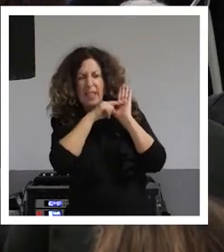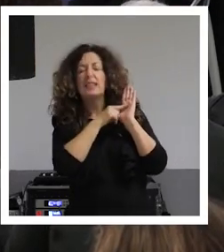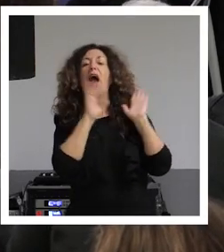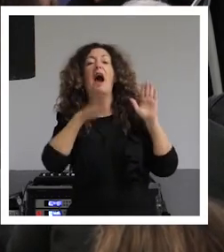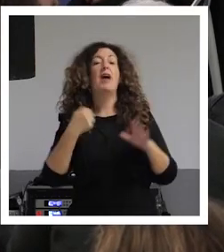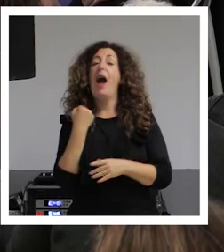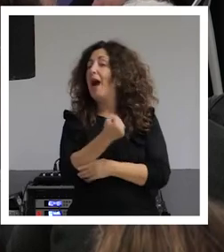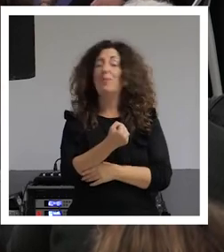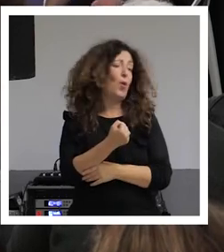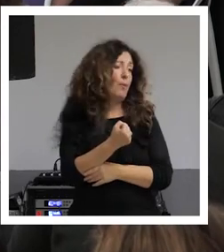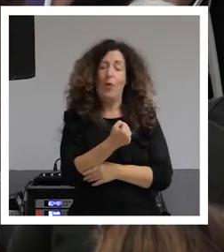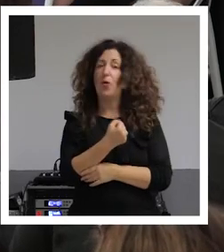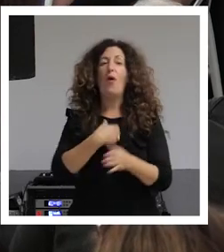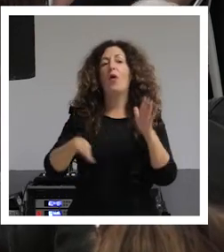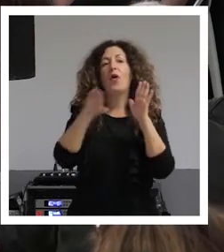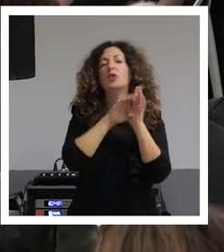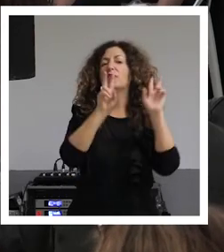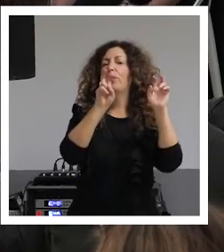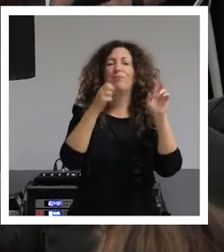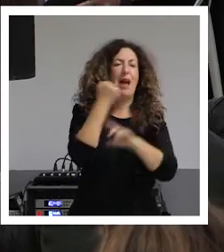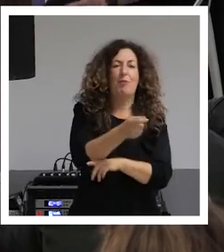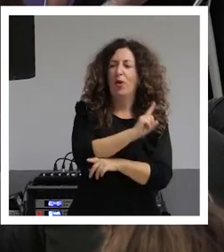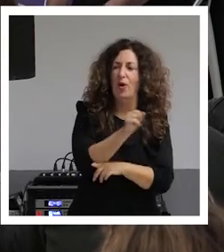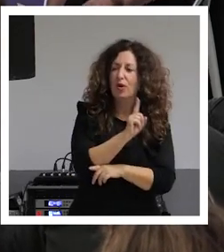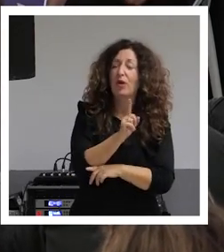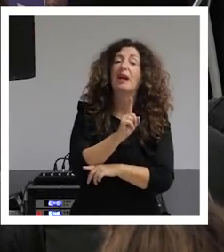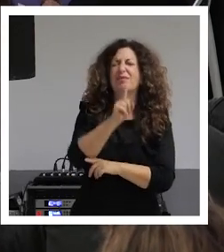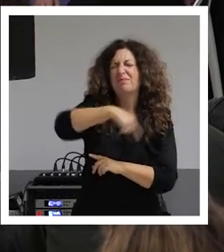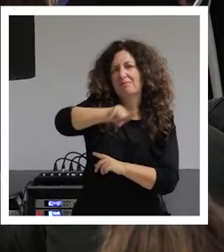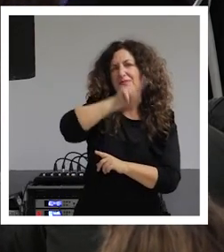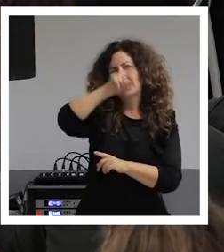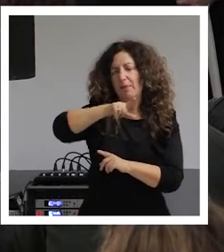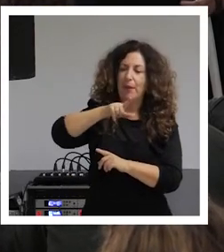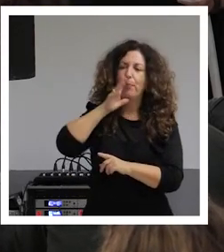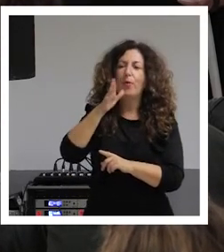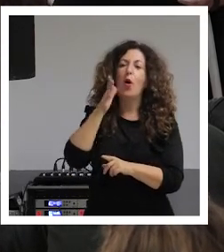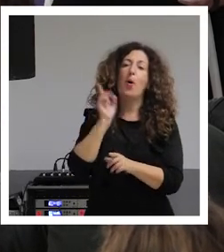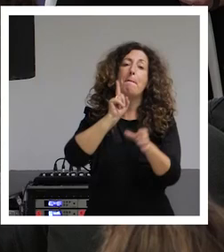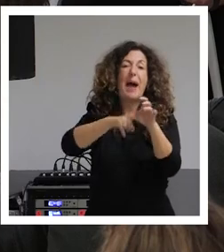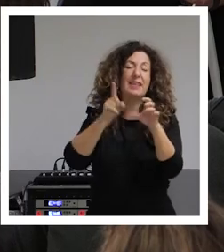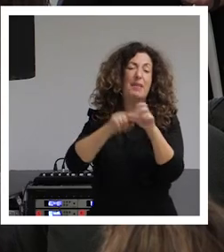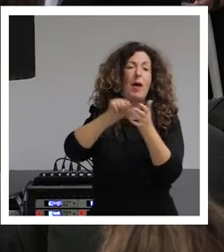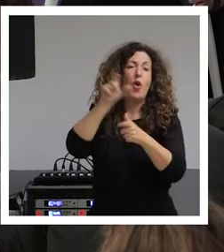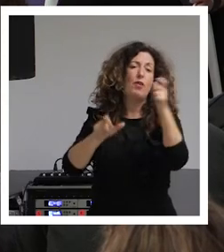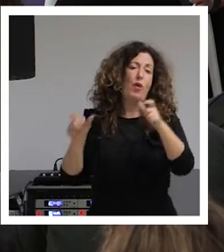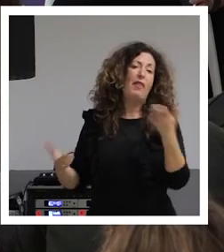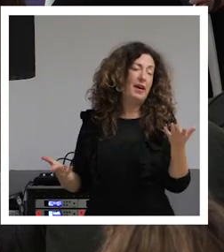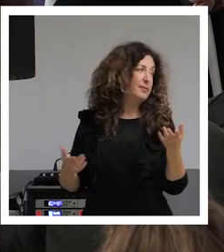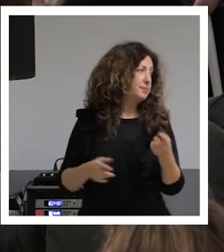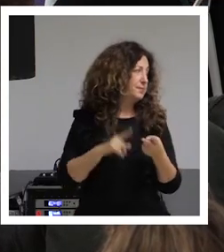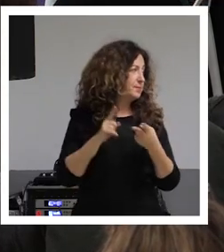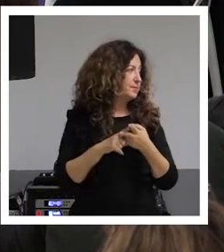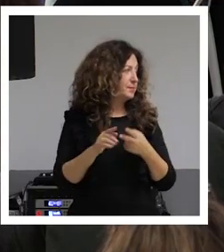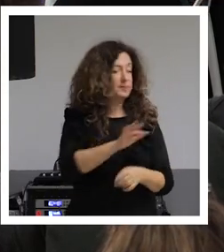la prueba de una nueva constitución Y que cuánto tuvo que ver la participación ciudadana no por otro lado